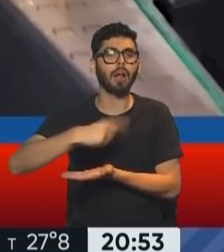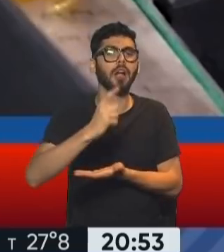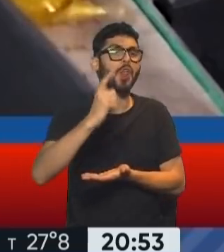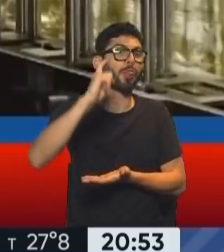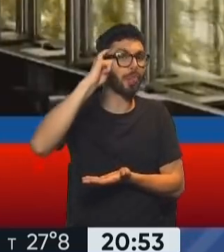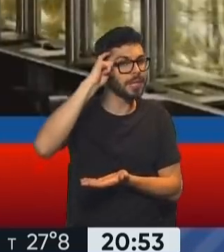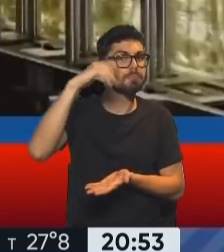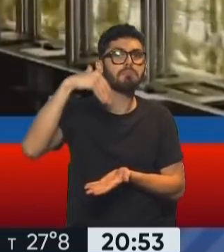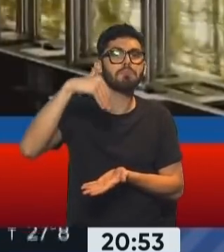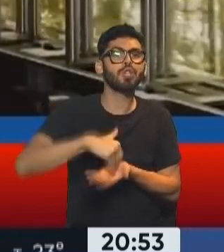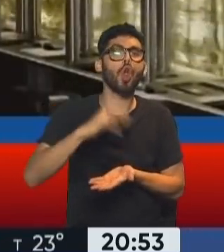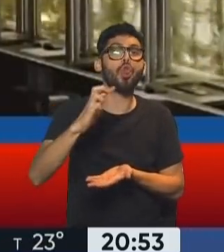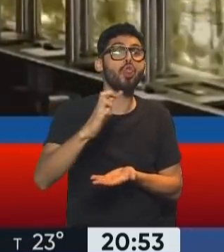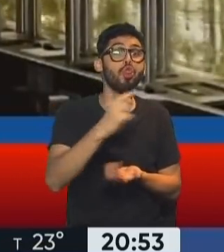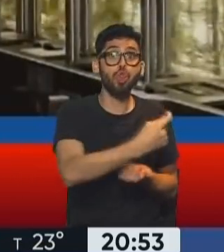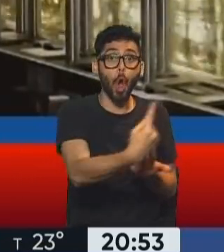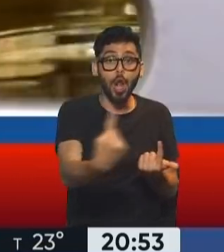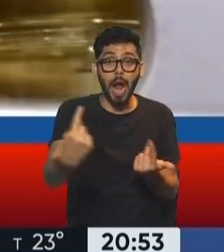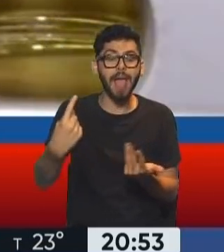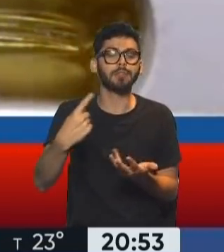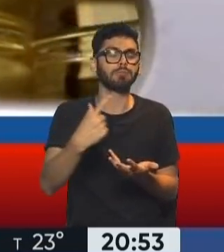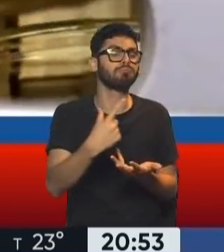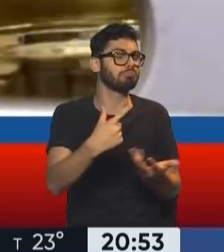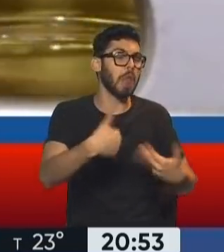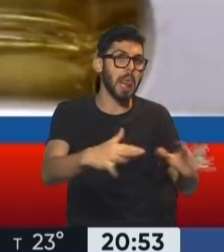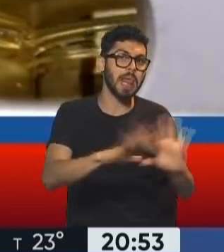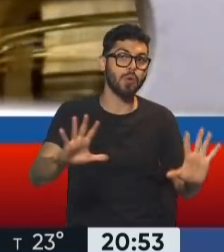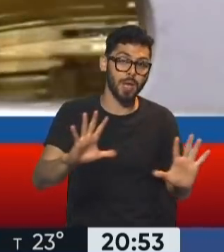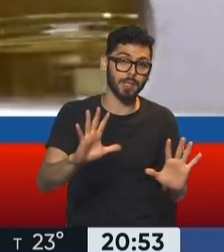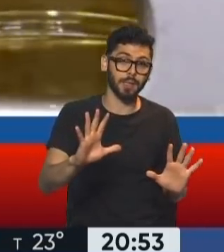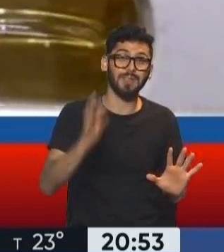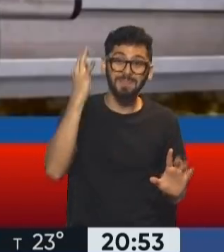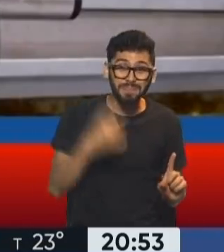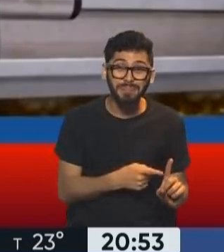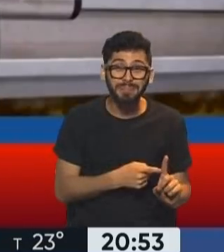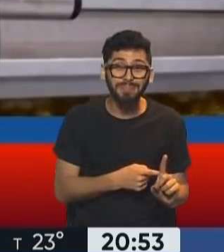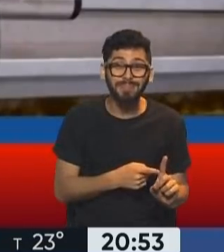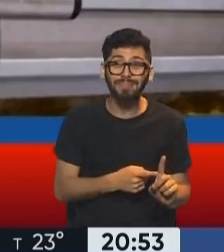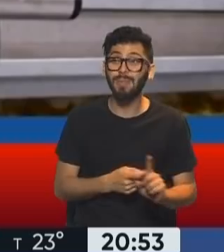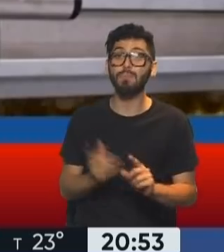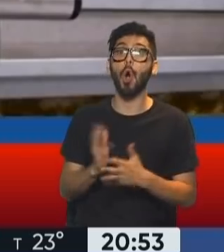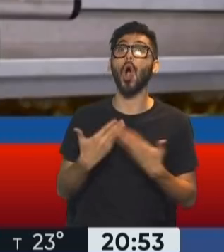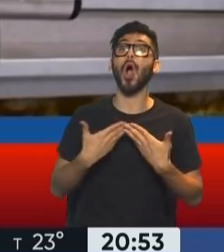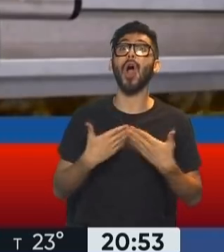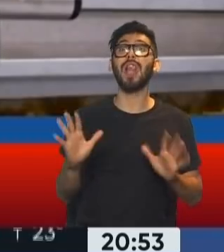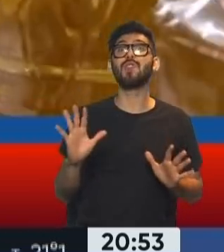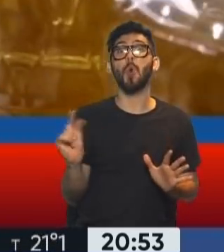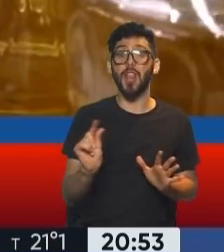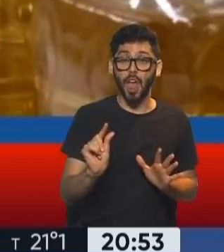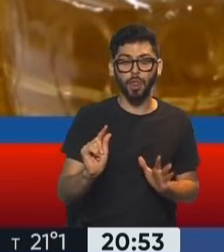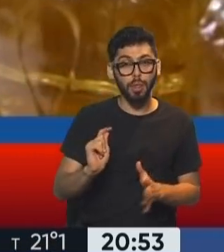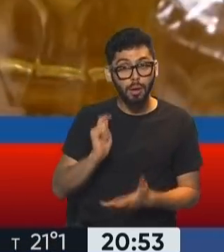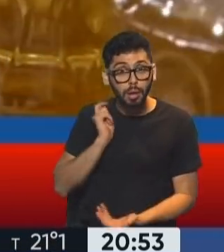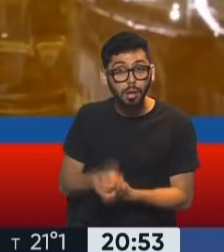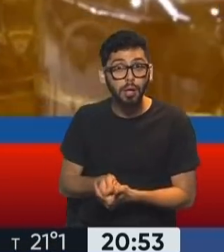libres, mostrando dos cuestiones. En primer lugar, tuvieron que comprar esta libertad condicional. Y la tuvieron